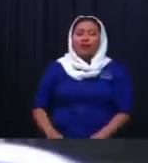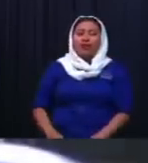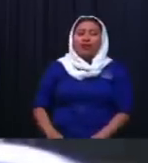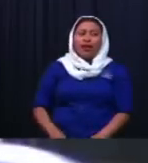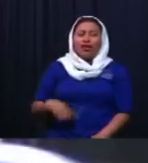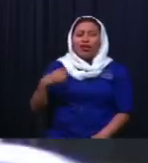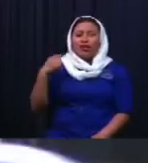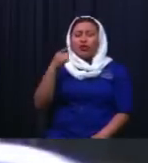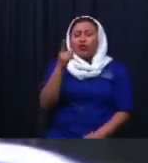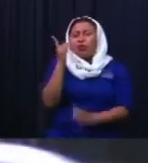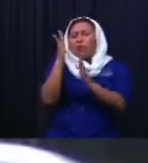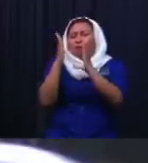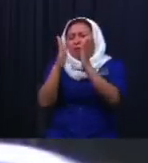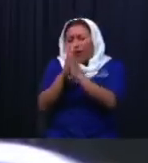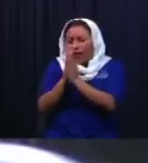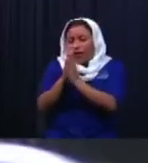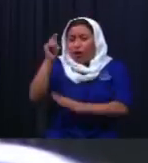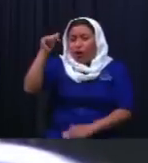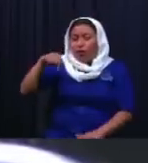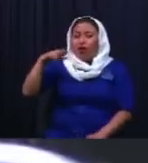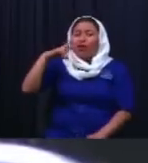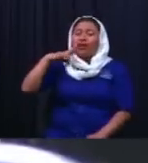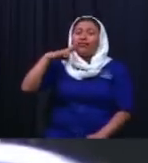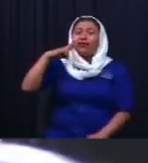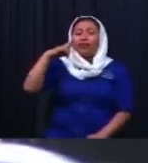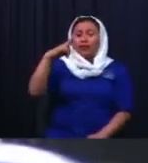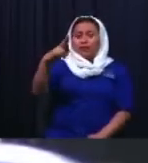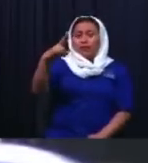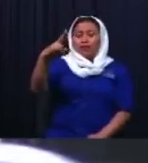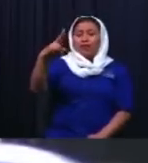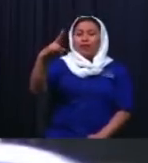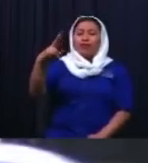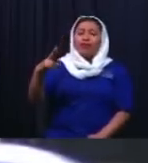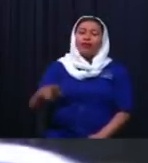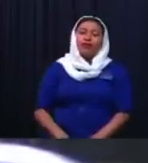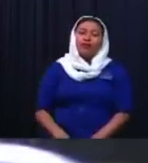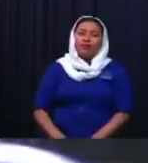petición. Hoy es la respuesta a tu petición.